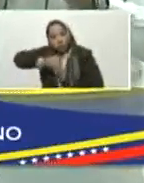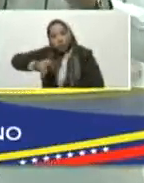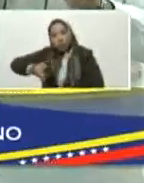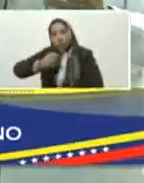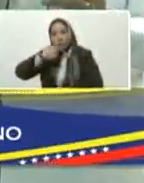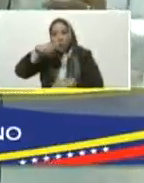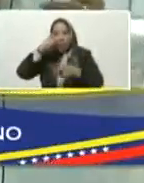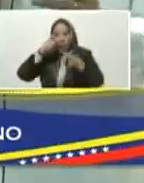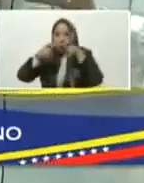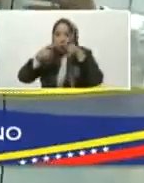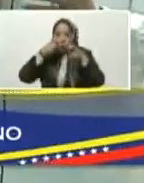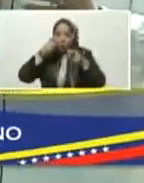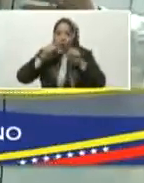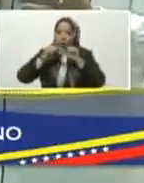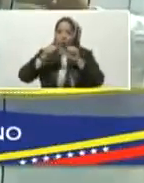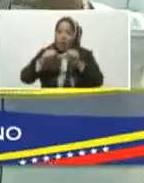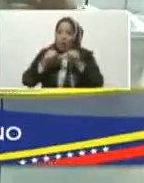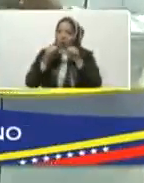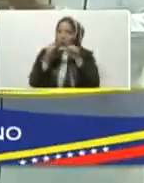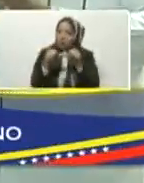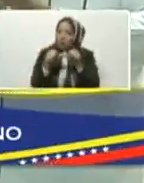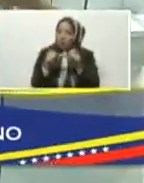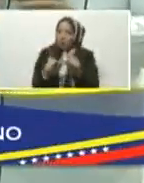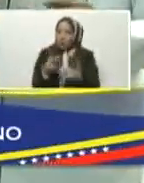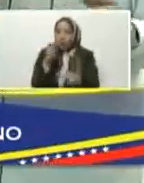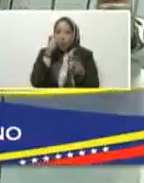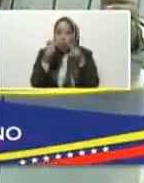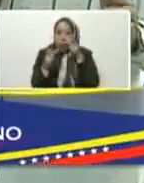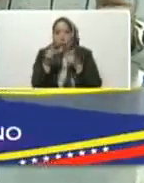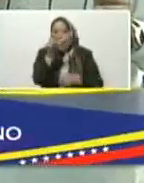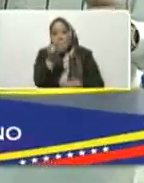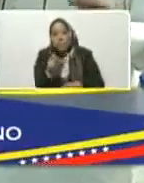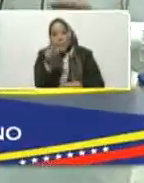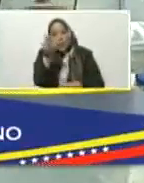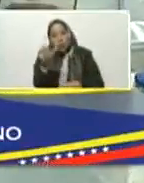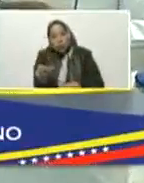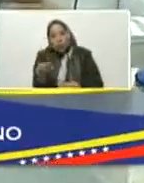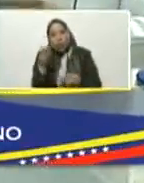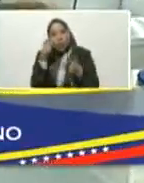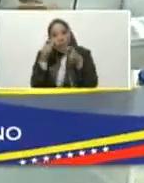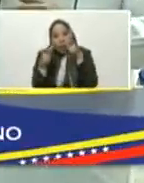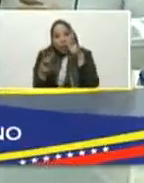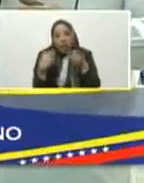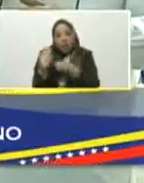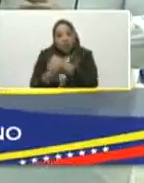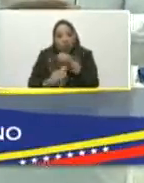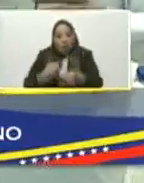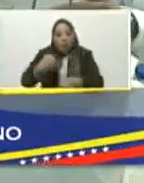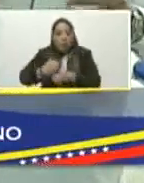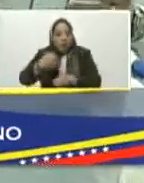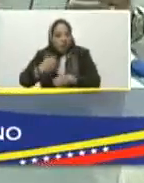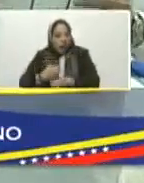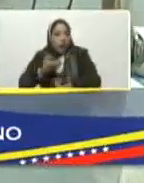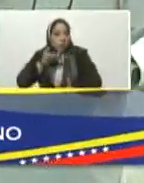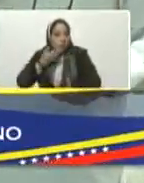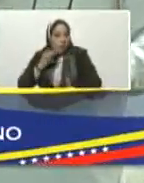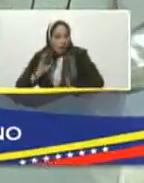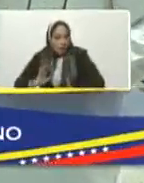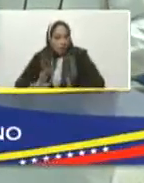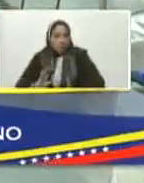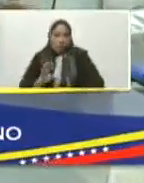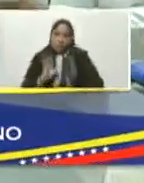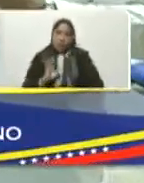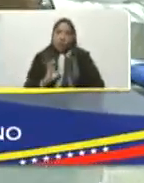la supervisión permanente. Supervisar a toda hora. Así es. Tú supervisar el hospital